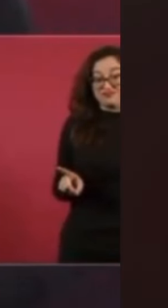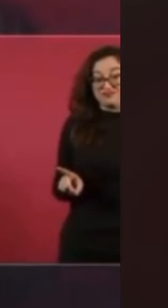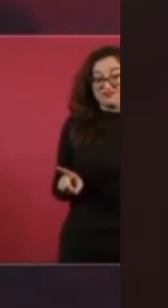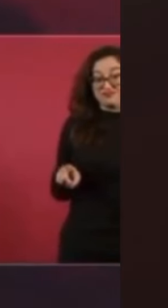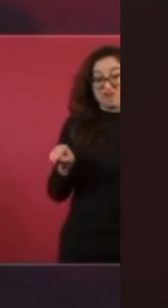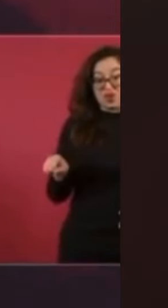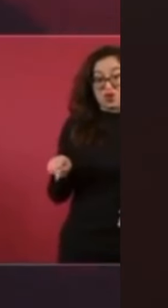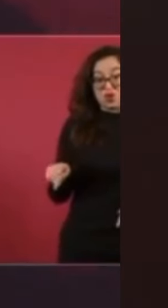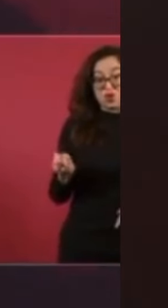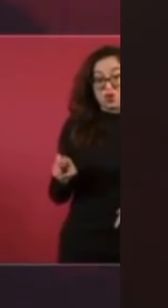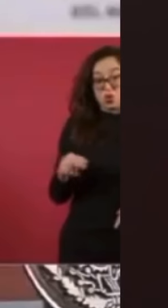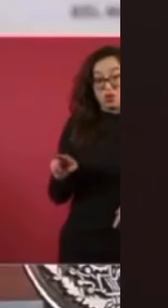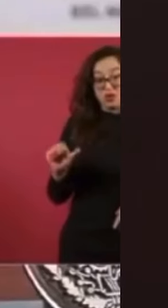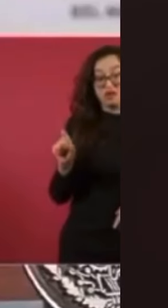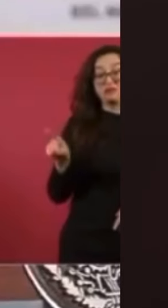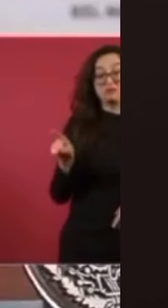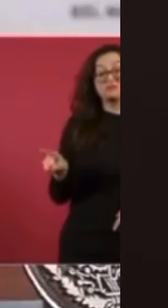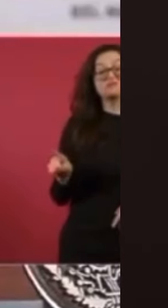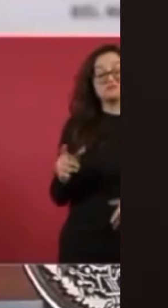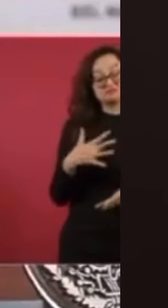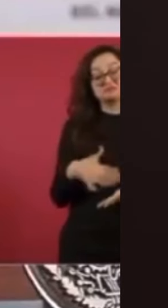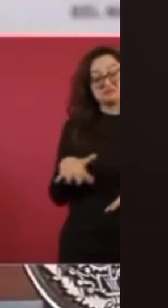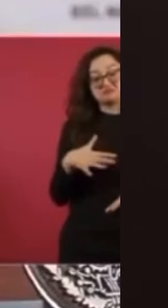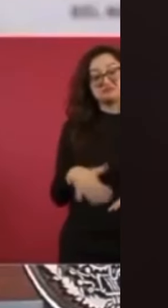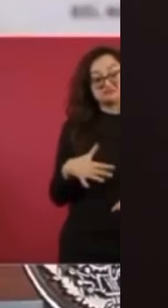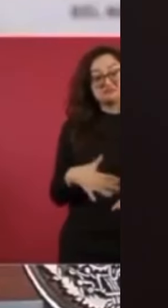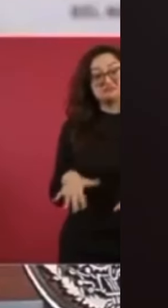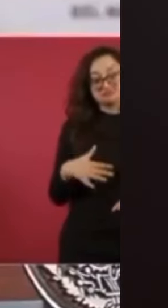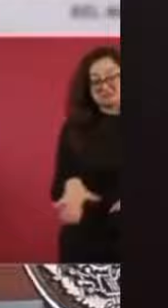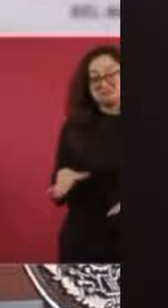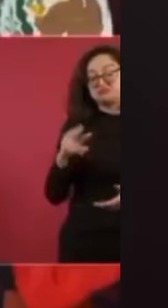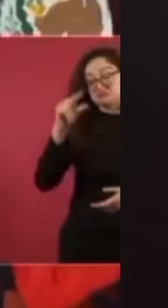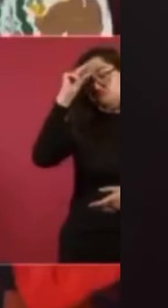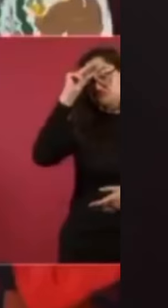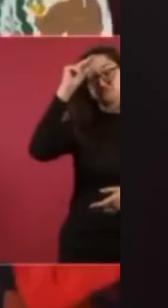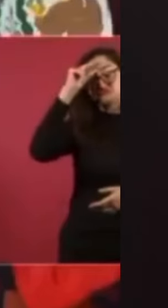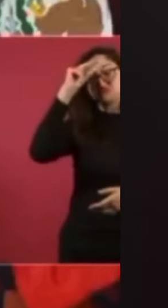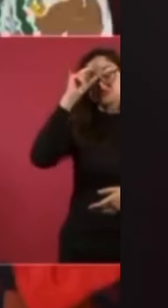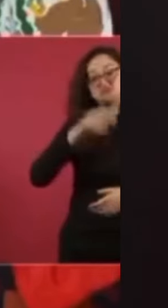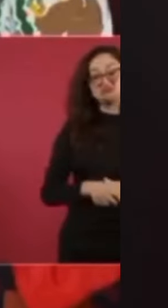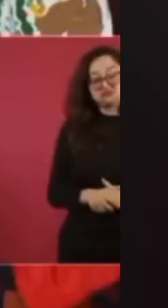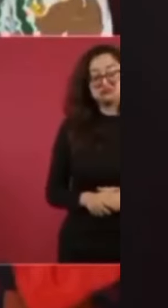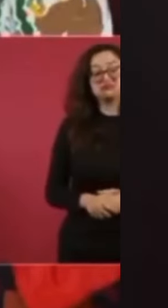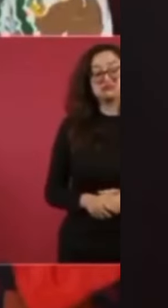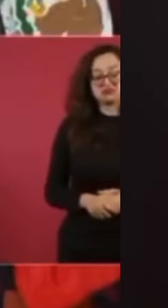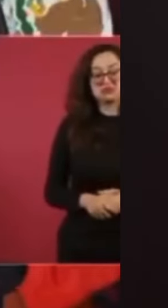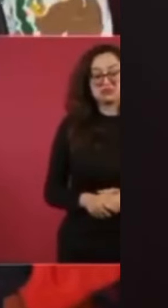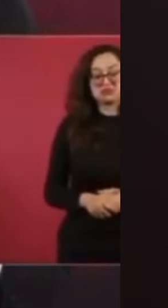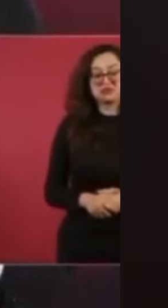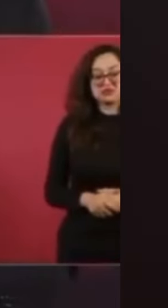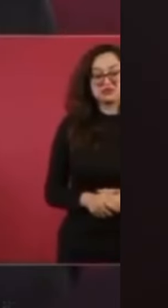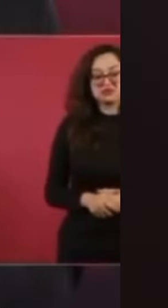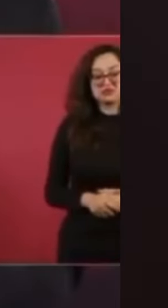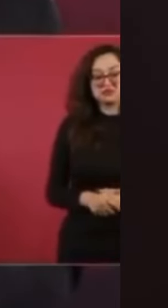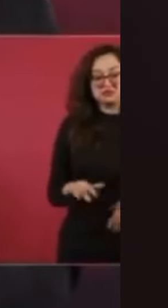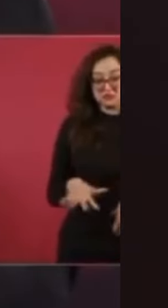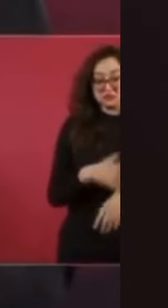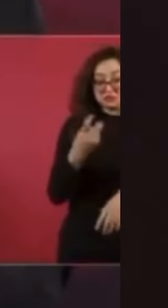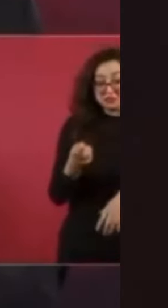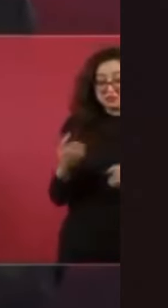Gerardo es buen lector, está preparado. Entonces, por eso, en un